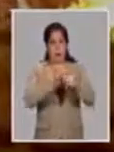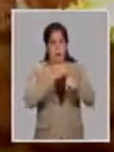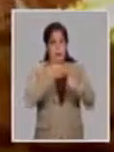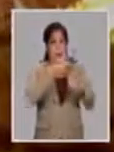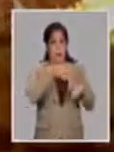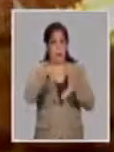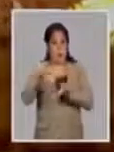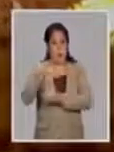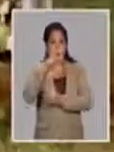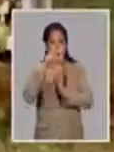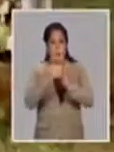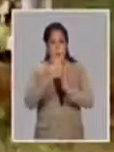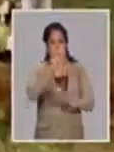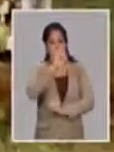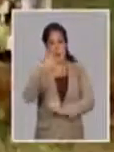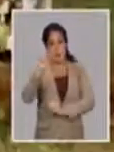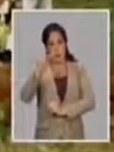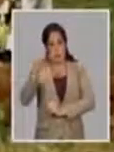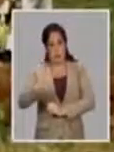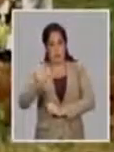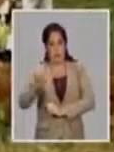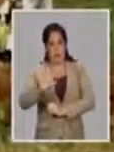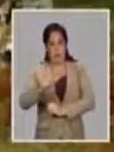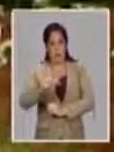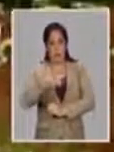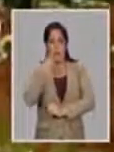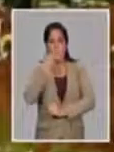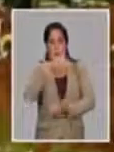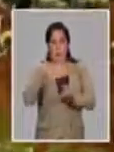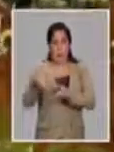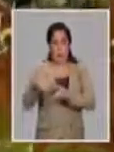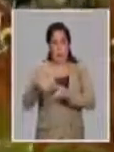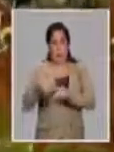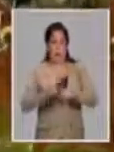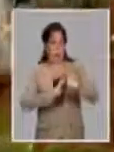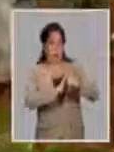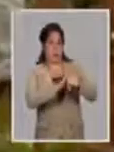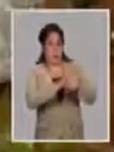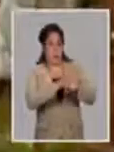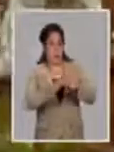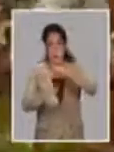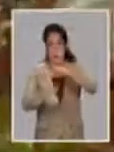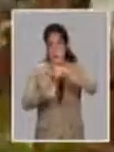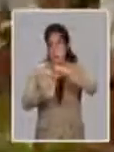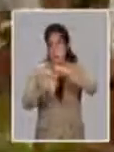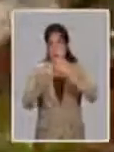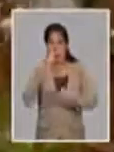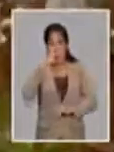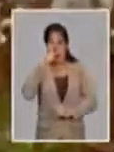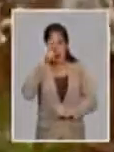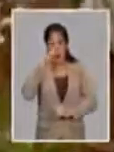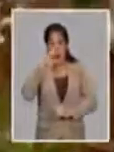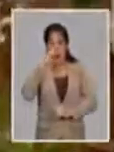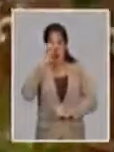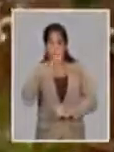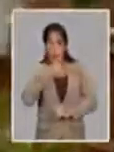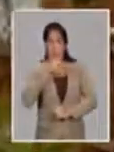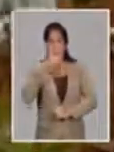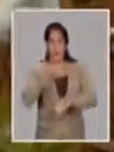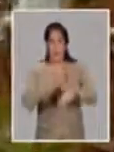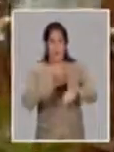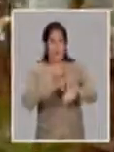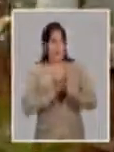por coronavirus de 1.750 vidas perdidas. El presidente Jair Bolsonaro continuó con su postura negacionista